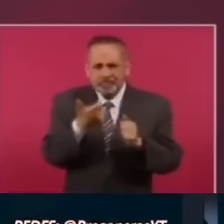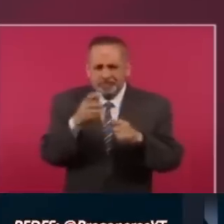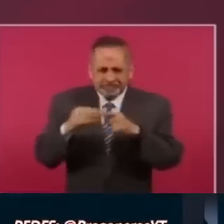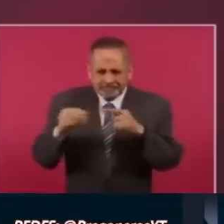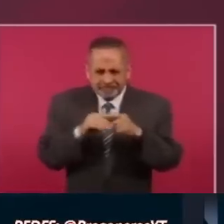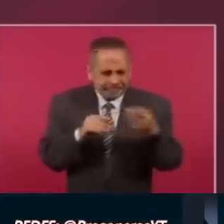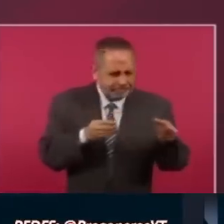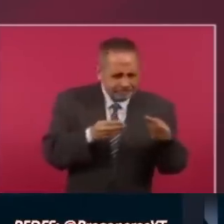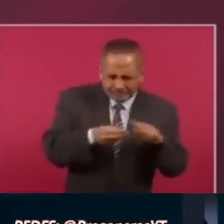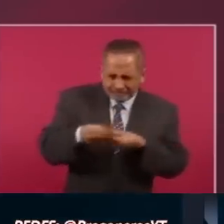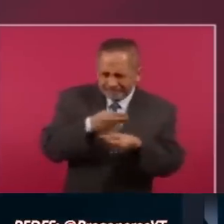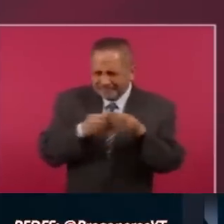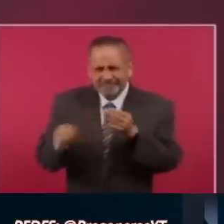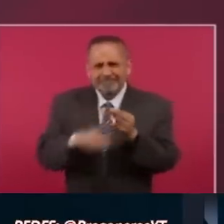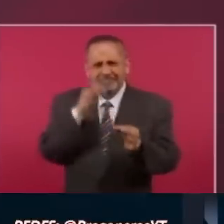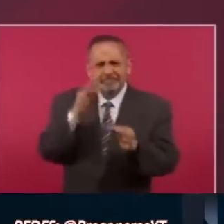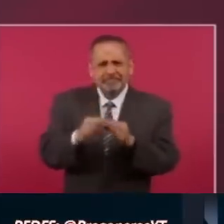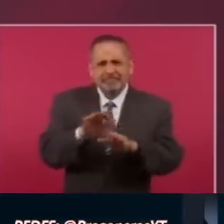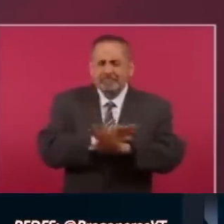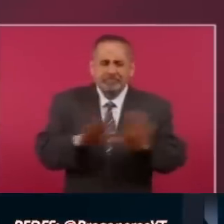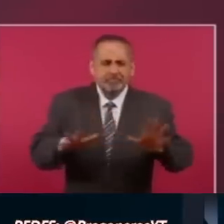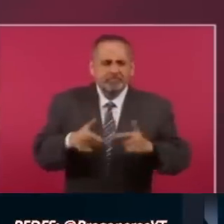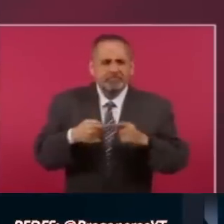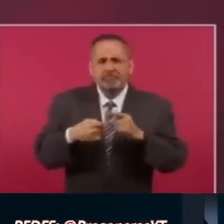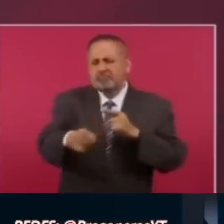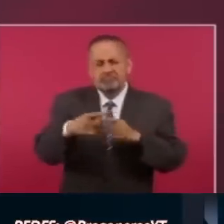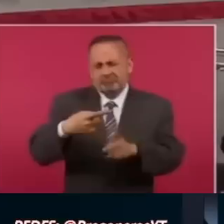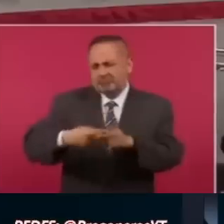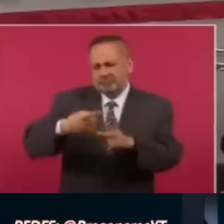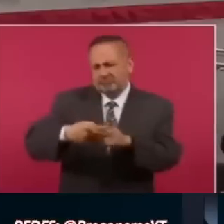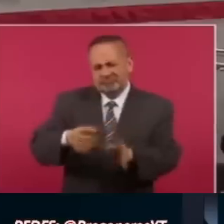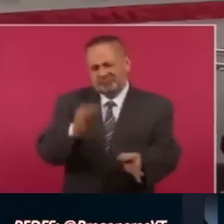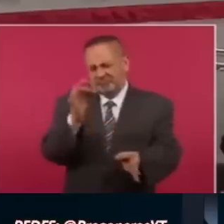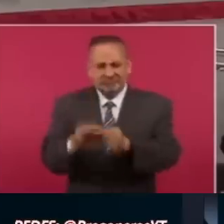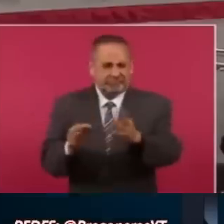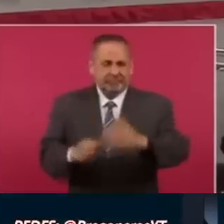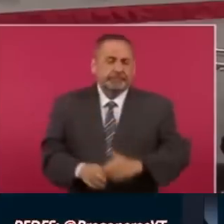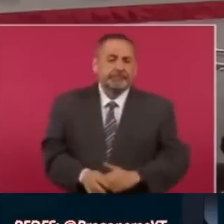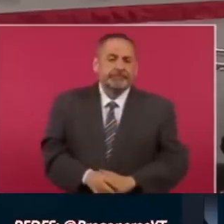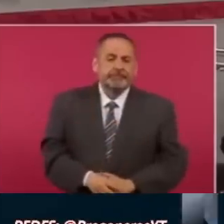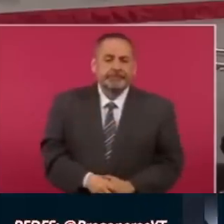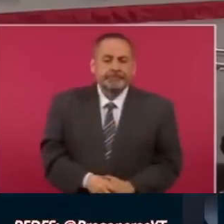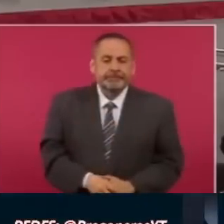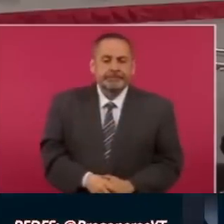vas. Ahí la matemática es lo que funciona.